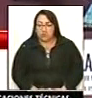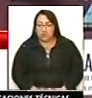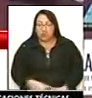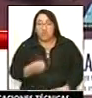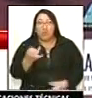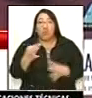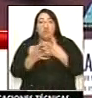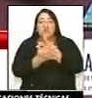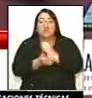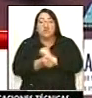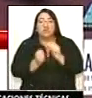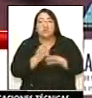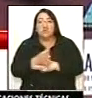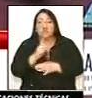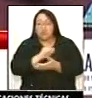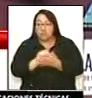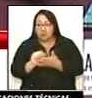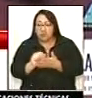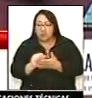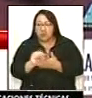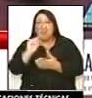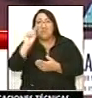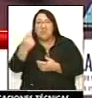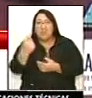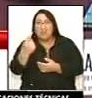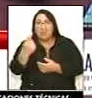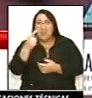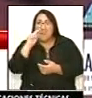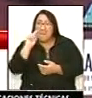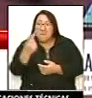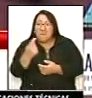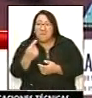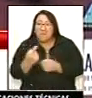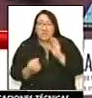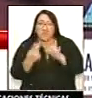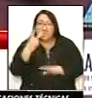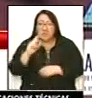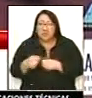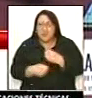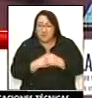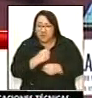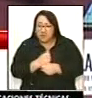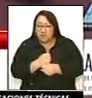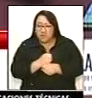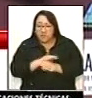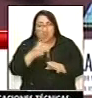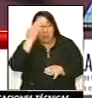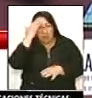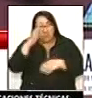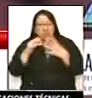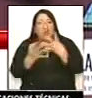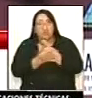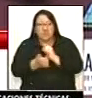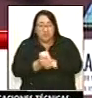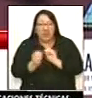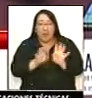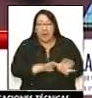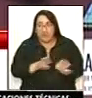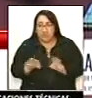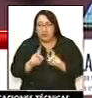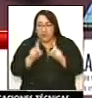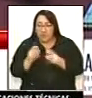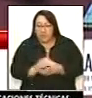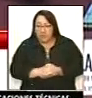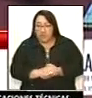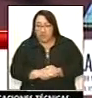¿Cuántos presos entran a la cárcel al mes? 1,000. O sea, 12,000 al año. Sin considerar todo lo que es prisión preventiva. Y pregunto,